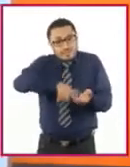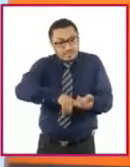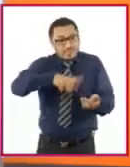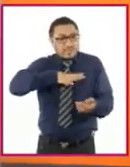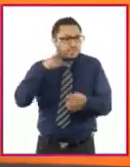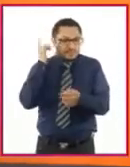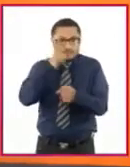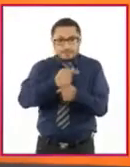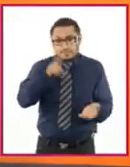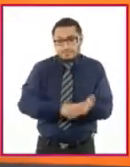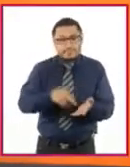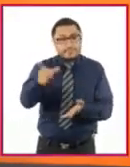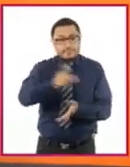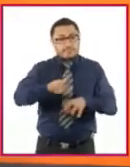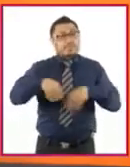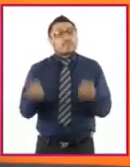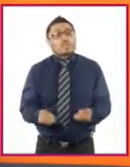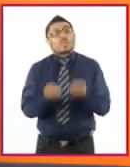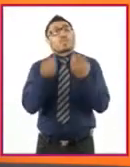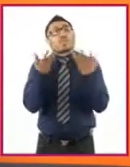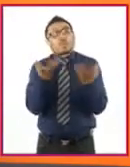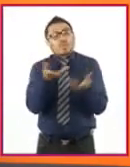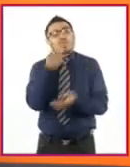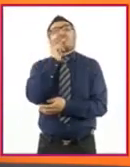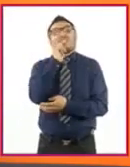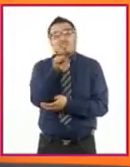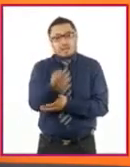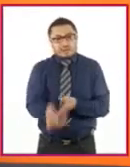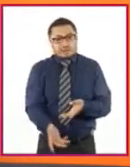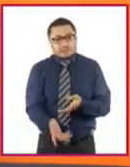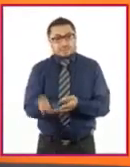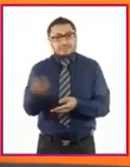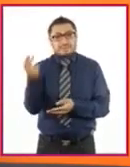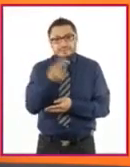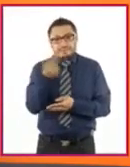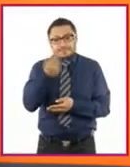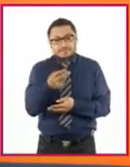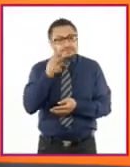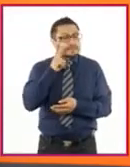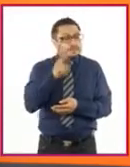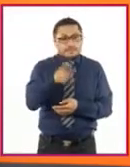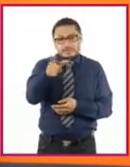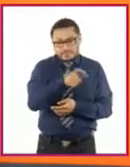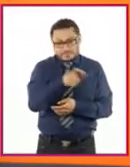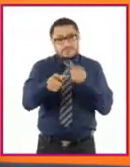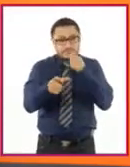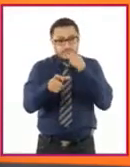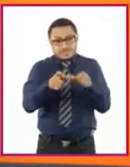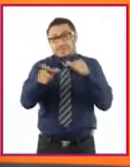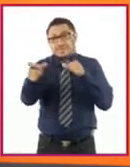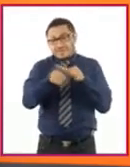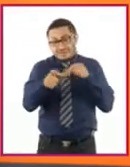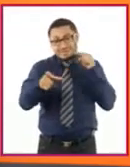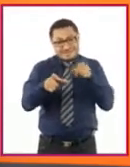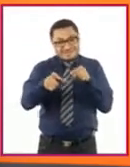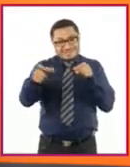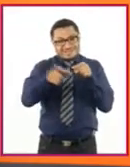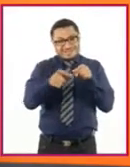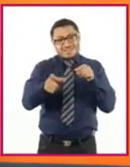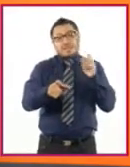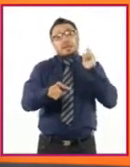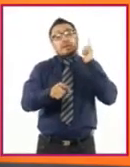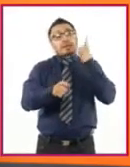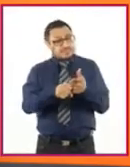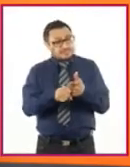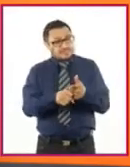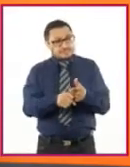valor de x. Es decir, se requiere despejar a x. Esto es dejarla sola,